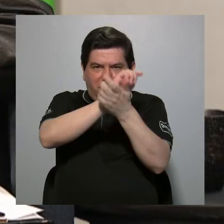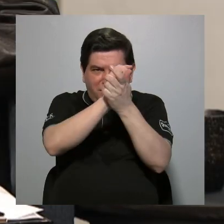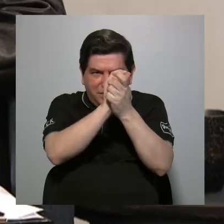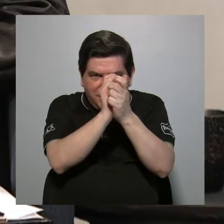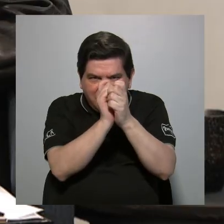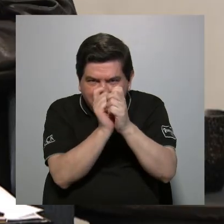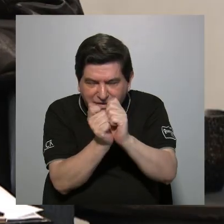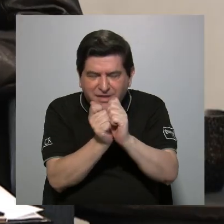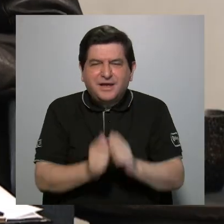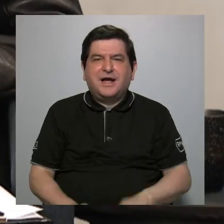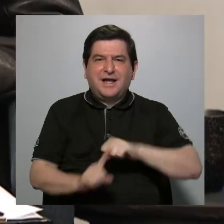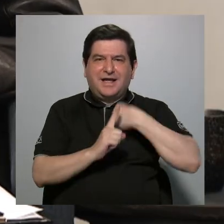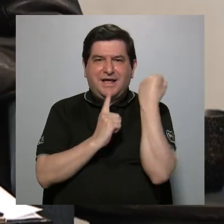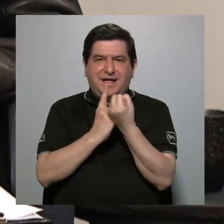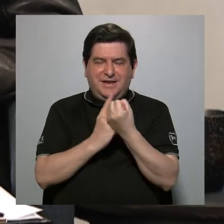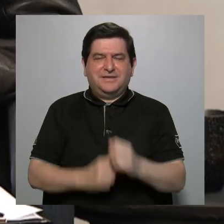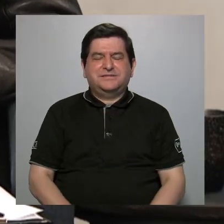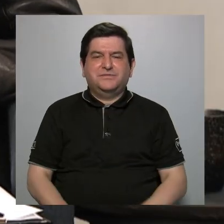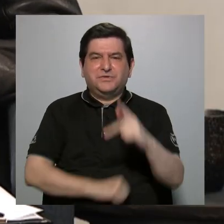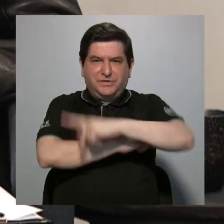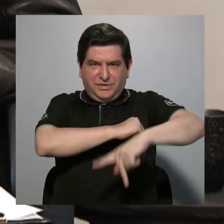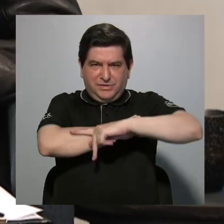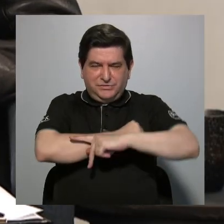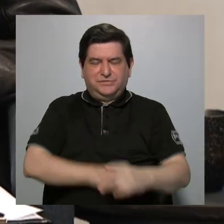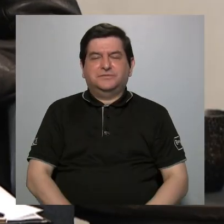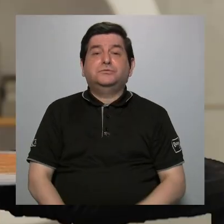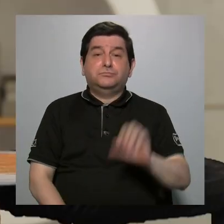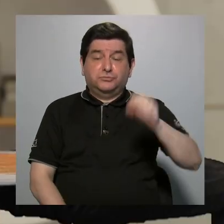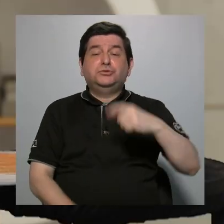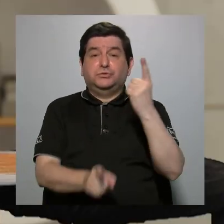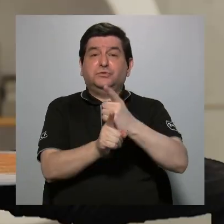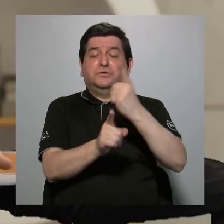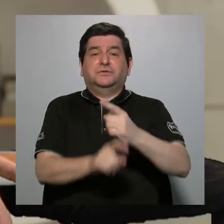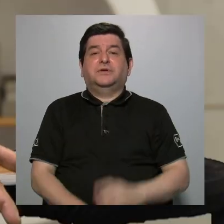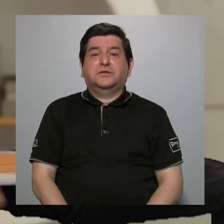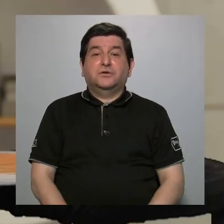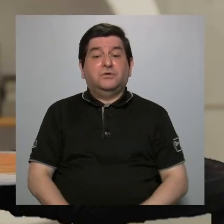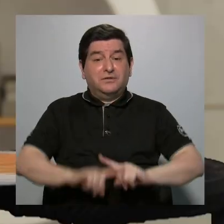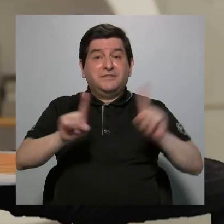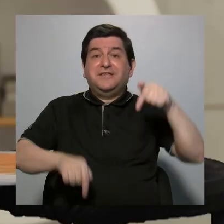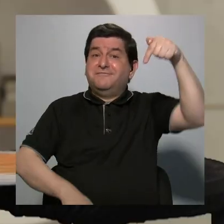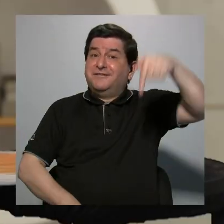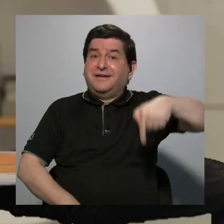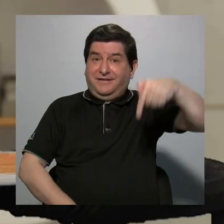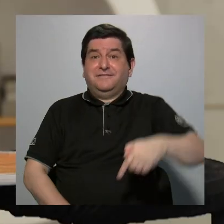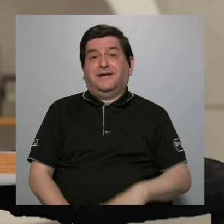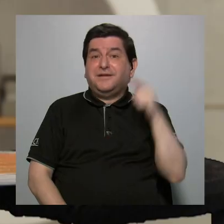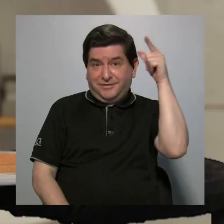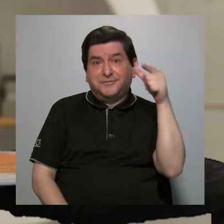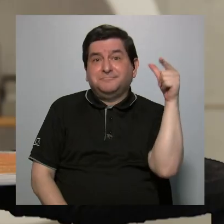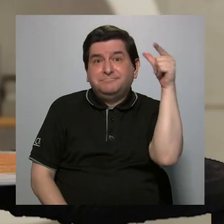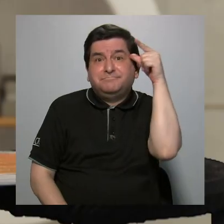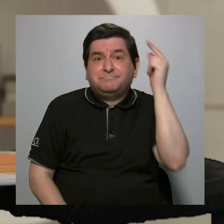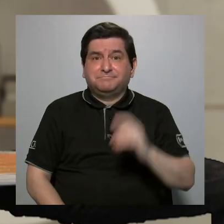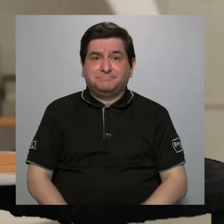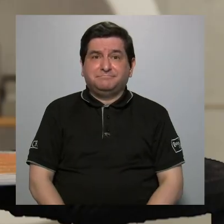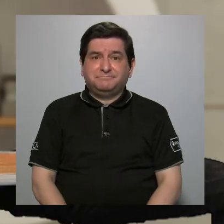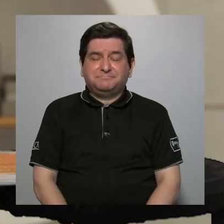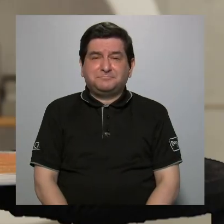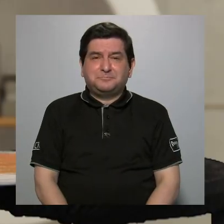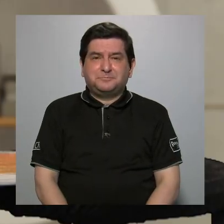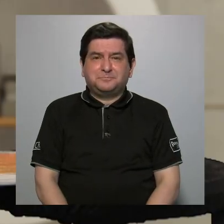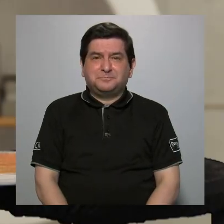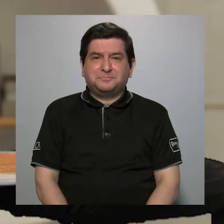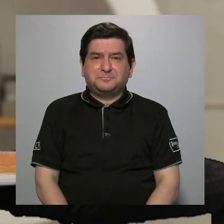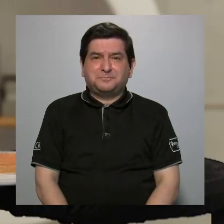las condiciones Exactamente. del país. Correcto, que son muy diferentes, Claro. indudablemente. ¿Ah?